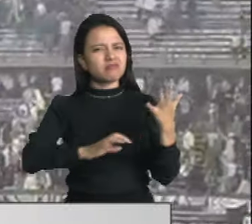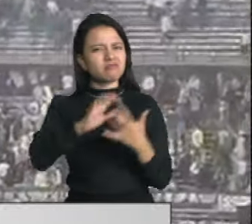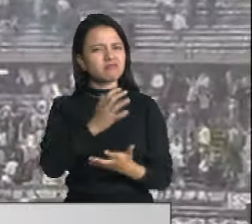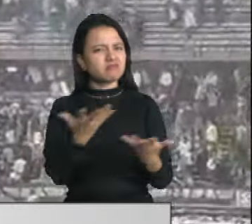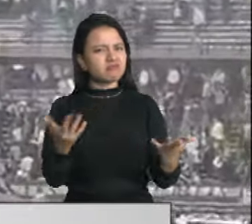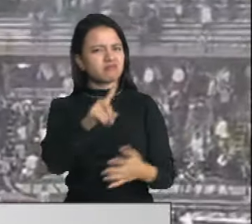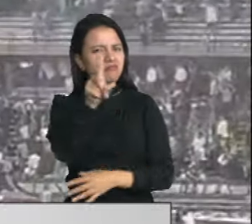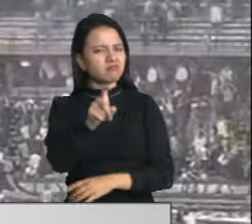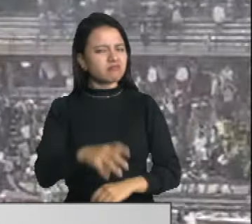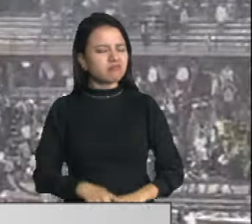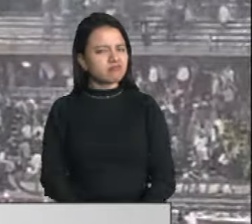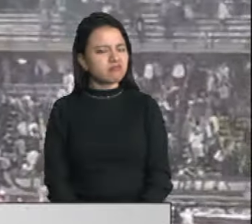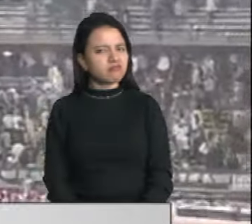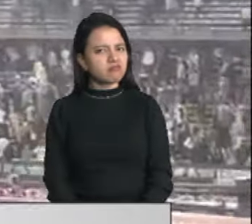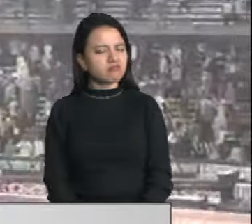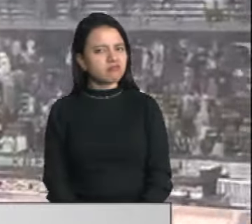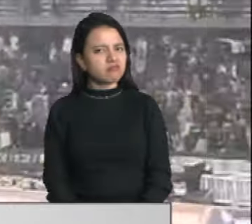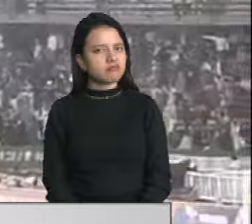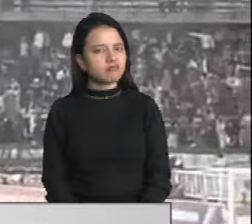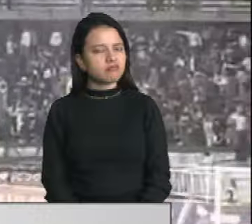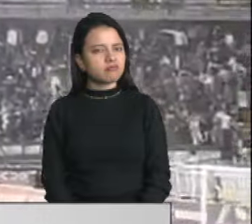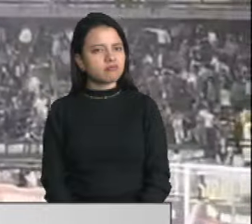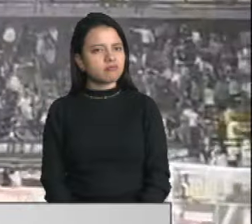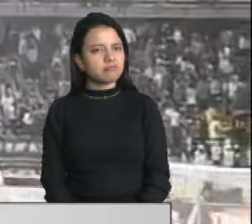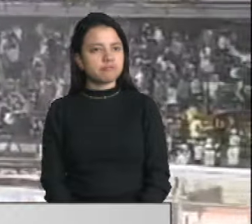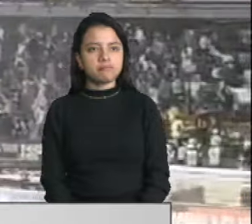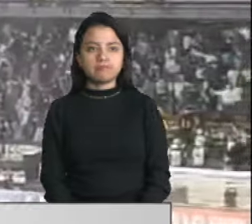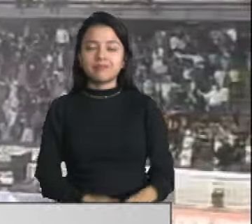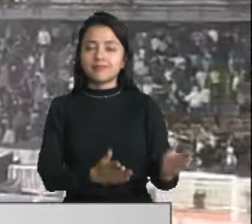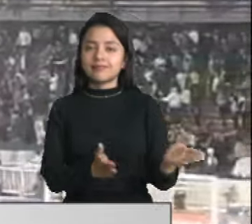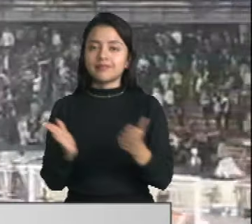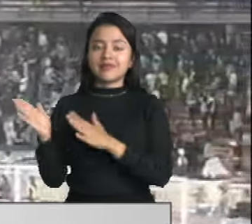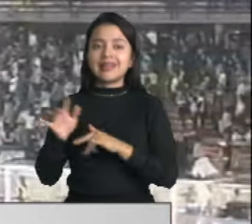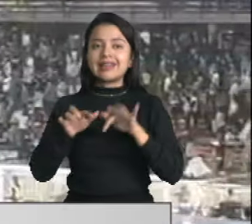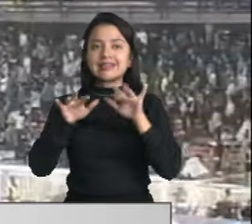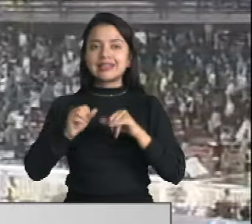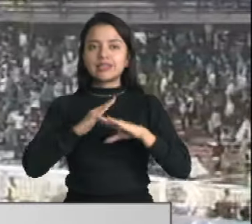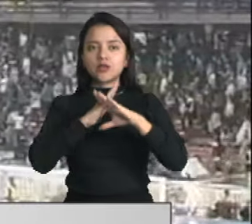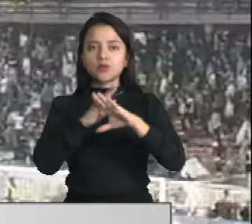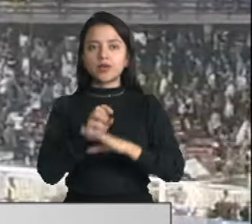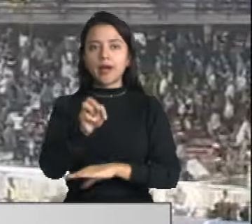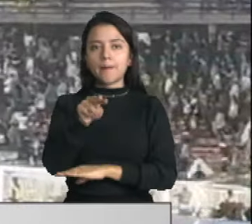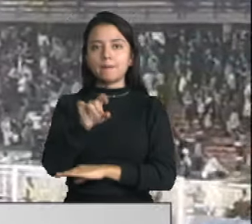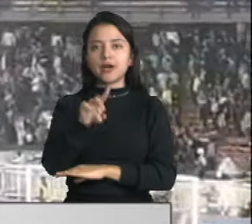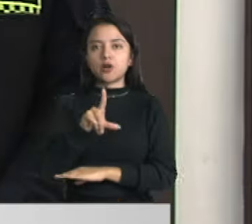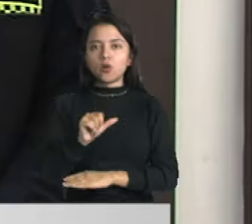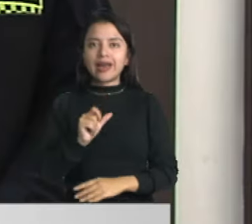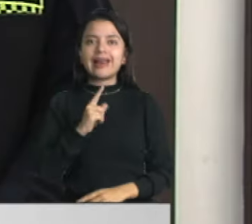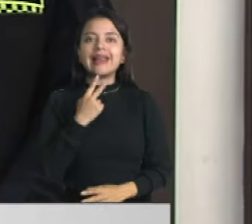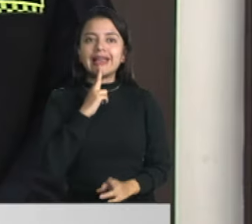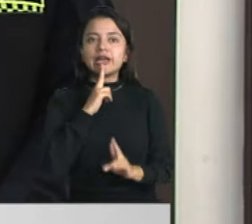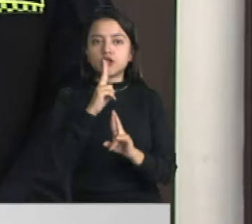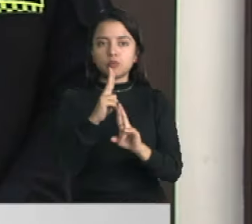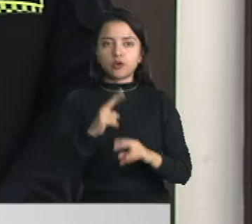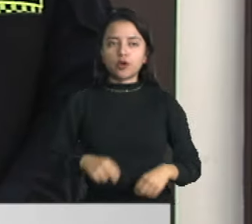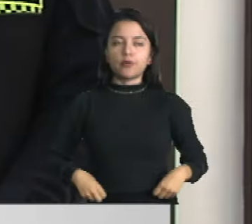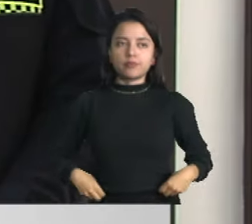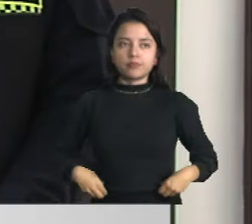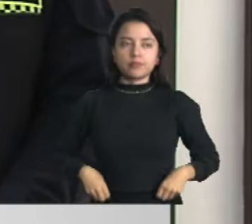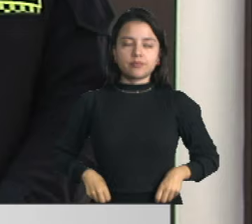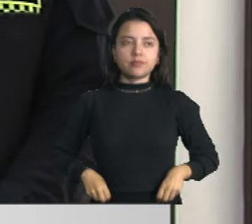horror, caos y vandalismo en el Atanasio Girardot? El secretario de Seguridad, Manuel Villa, respondió. Todo comienza